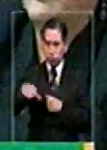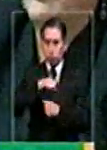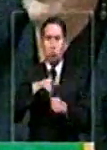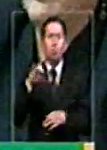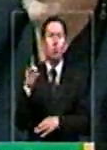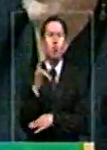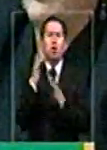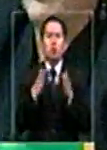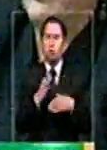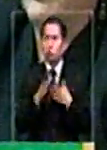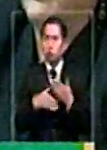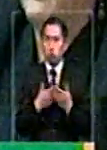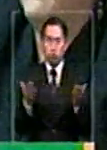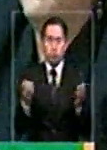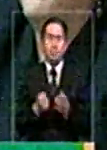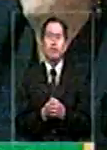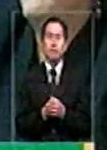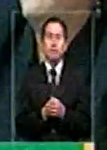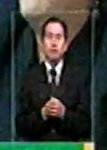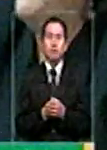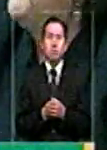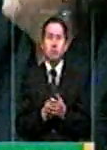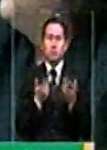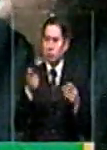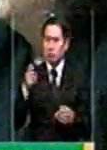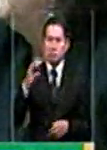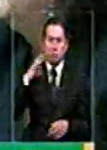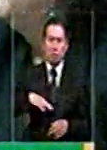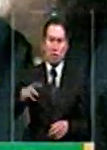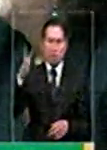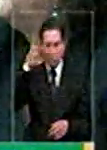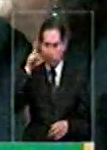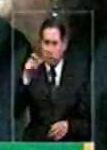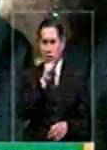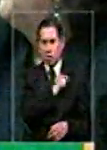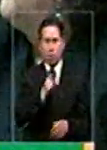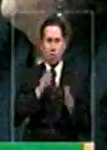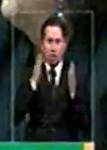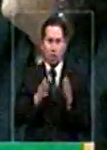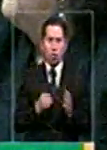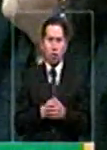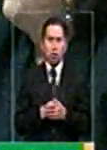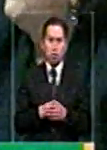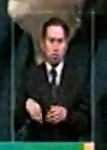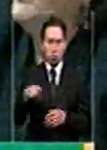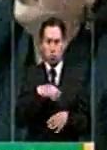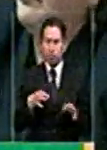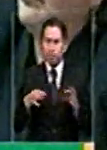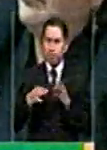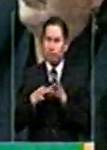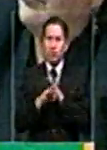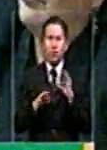bolivianos, se está aprovechando de esto el alcalde. Tal vez por eso no nos unimos.